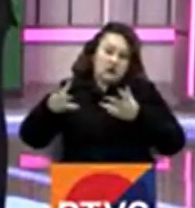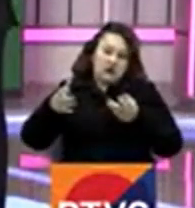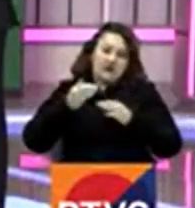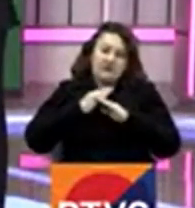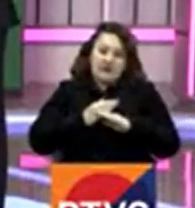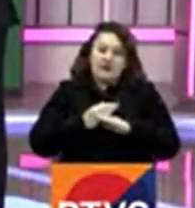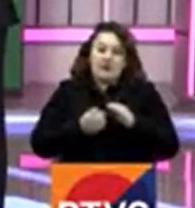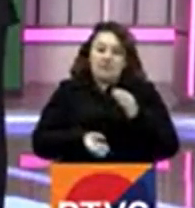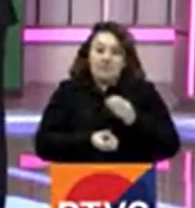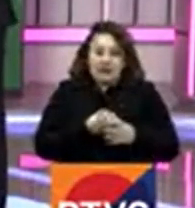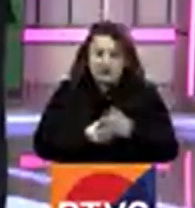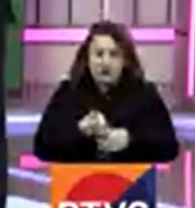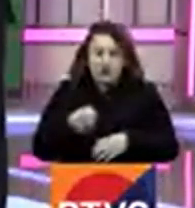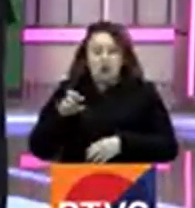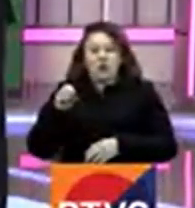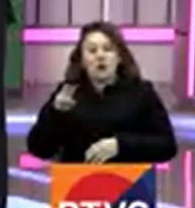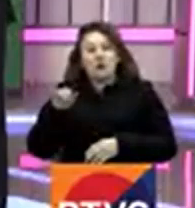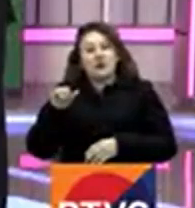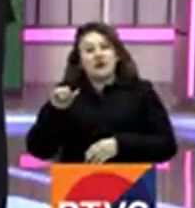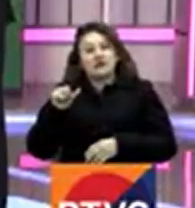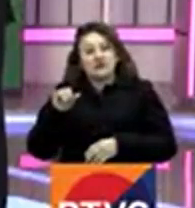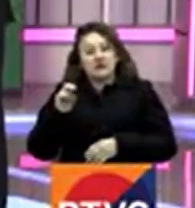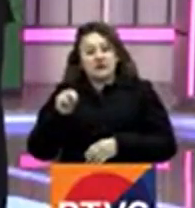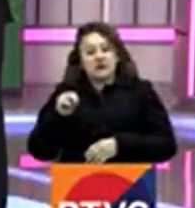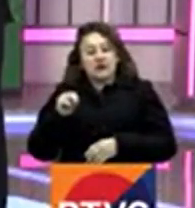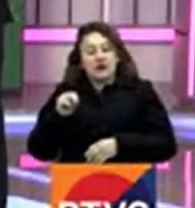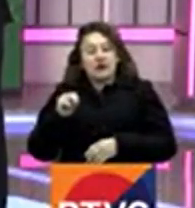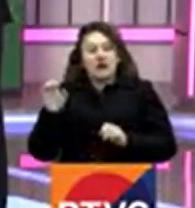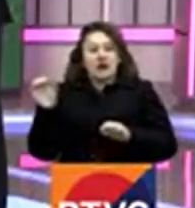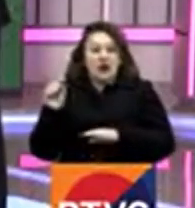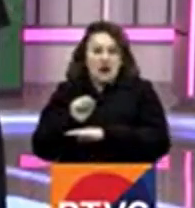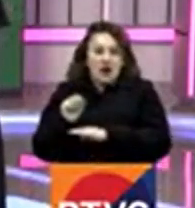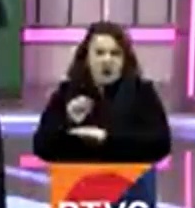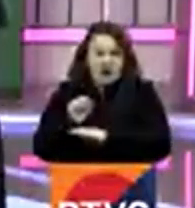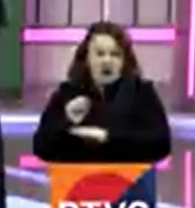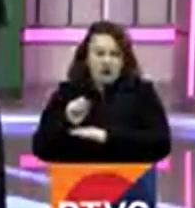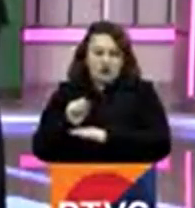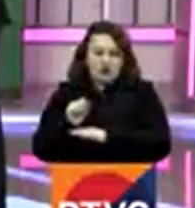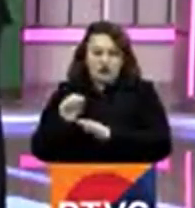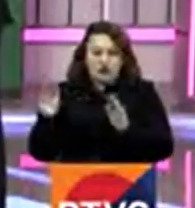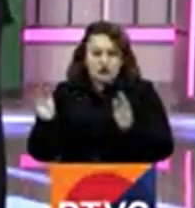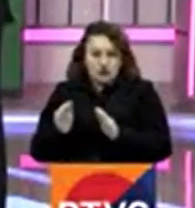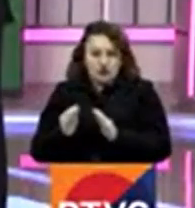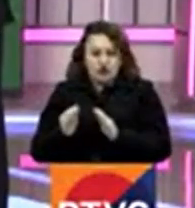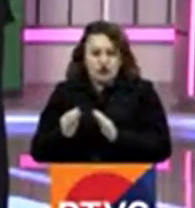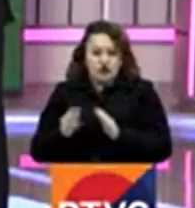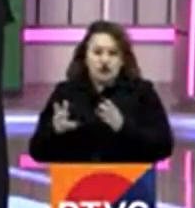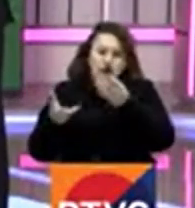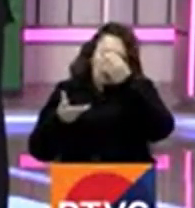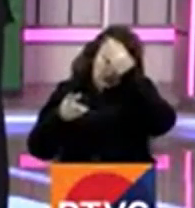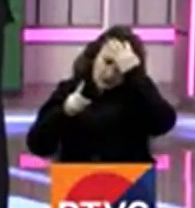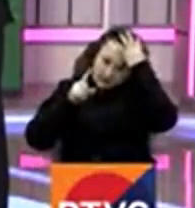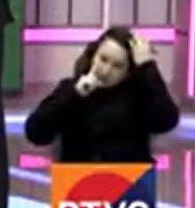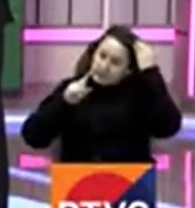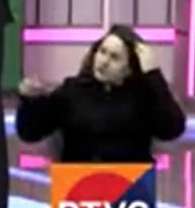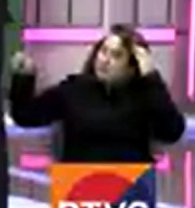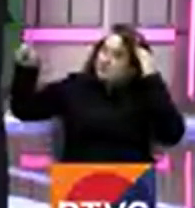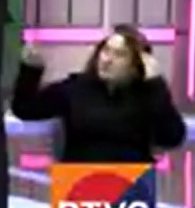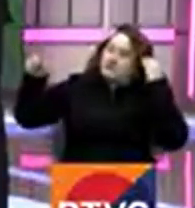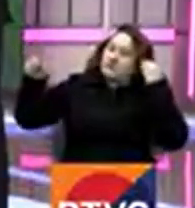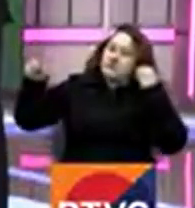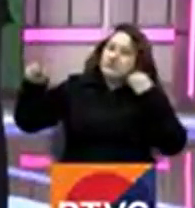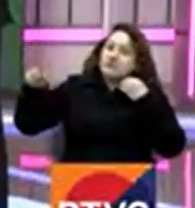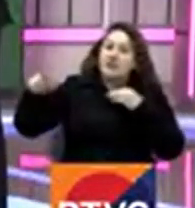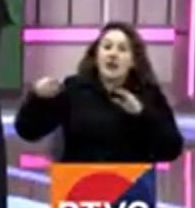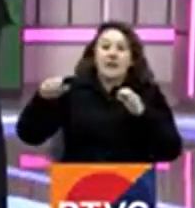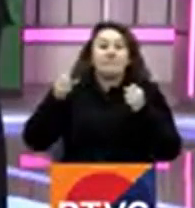Pasto y Popayán. Para los vehículos livianos está la ruta La Depresión, La Sierra, Rosas. Y para los vehículos pesados, la